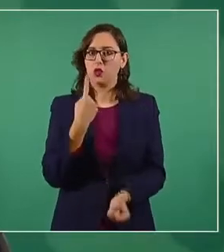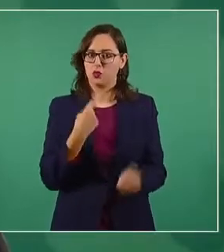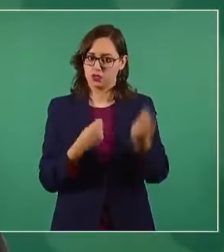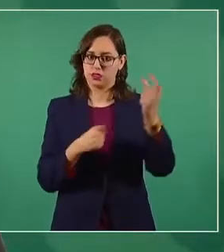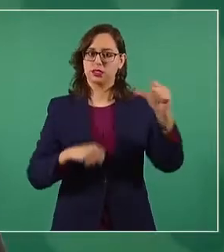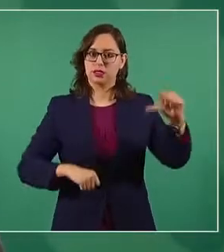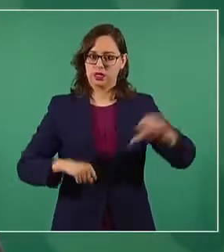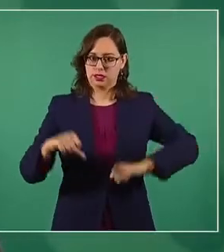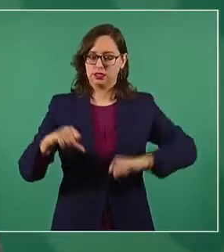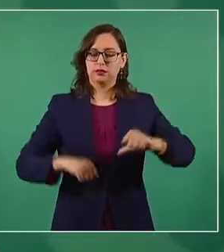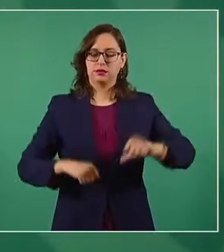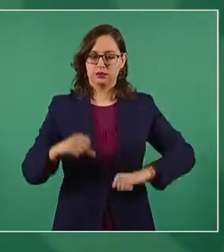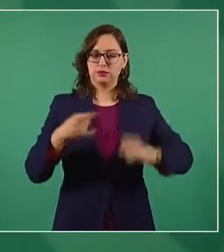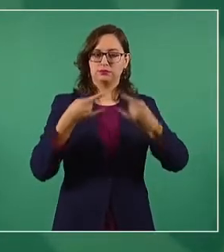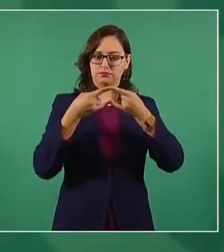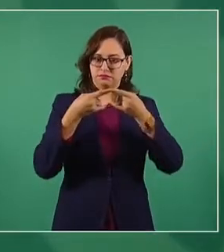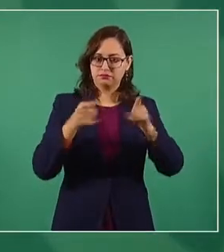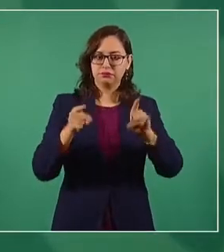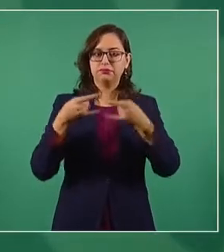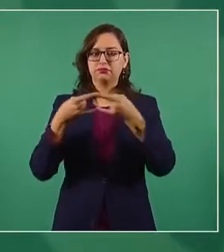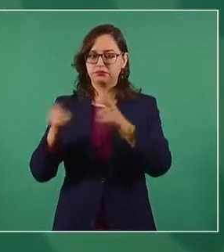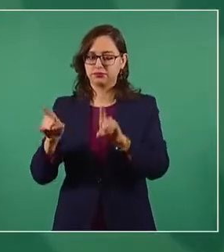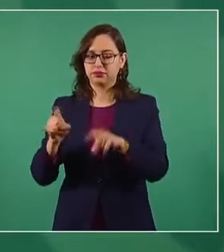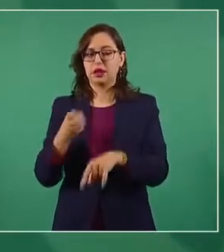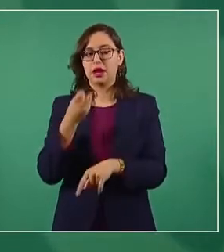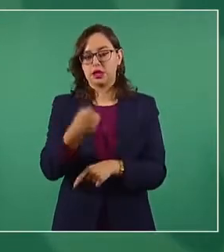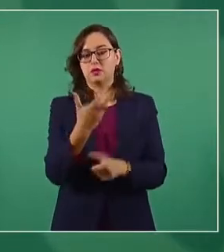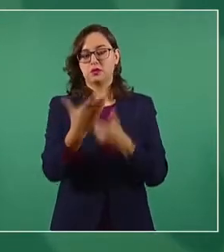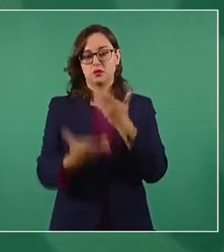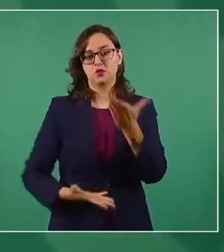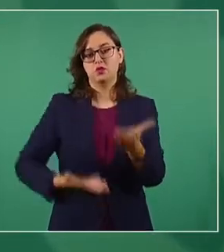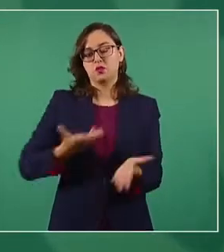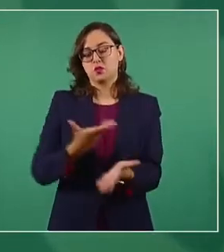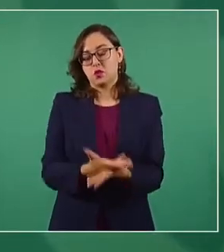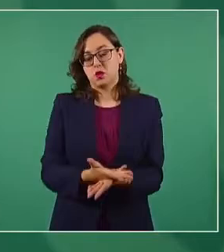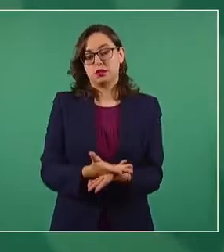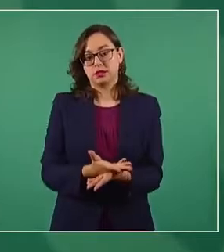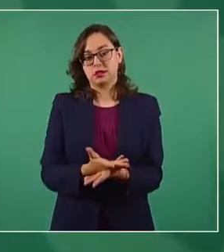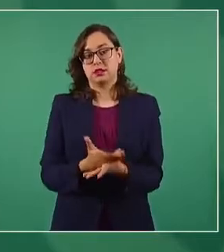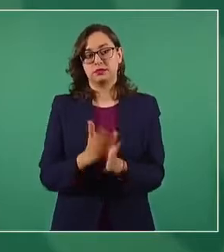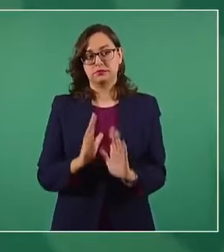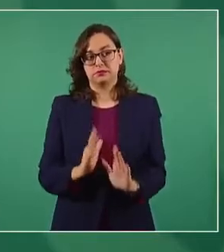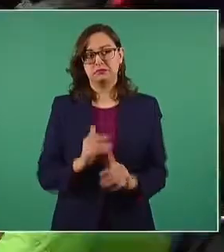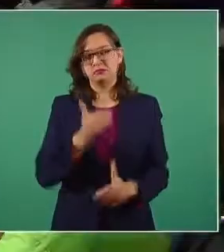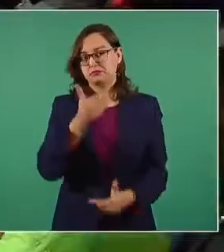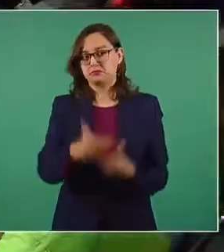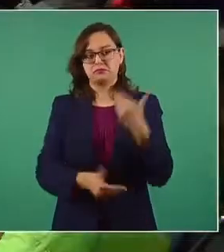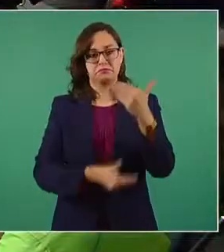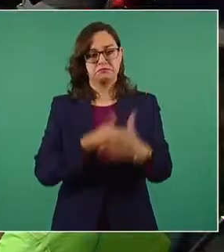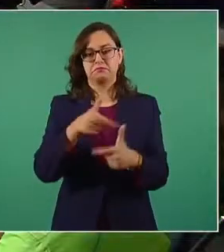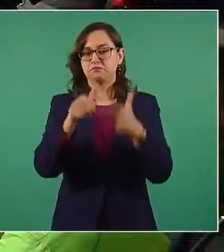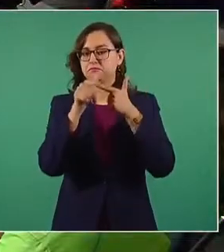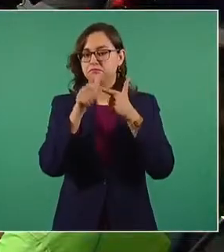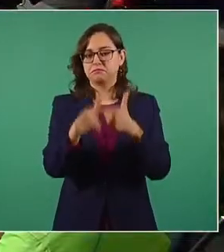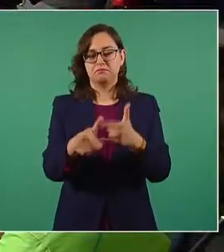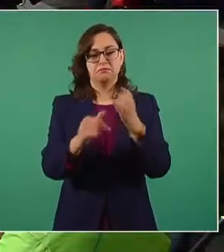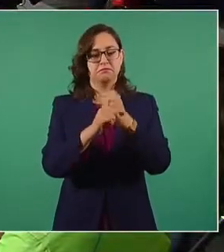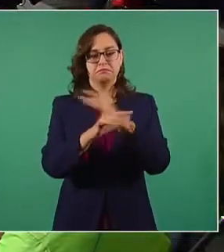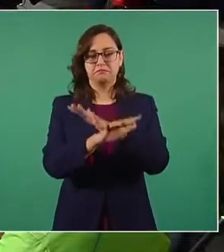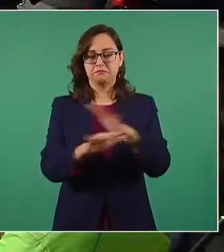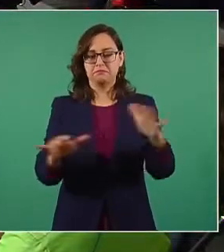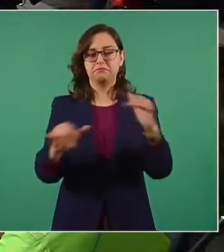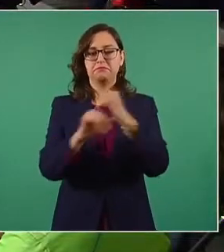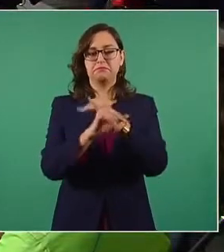las personas en la región fronteriza. Así lo hemos planteado y lo haremos del conocimiento público en cuanto tengamos ya